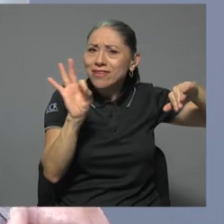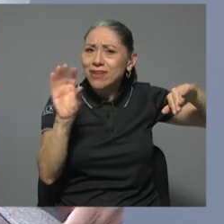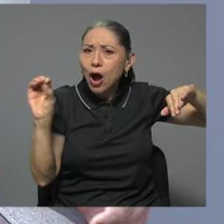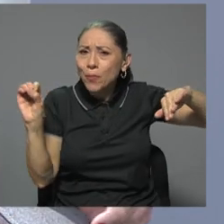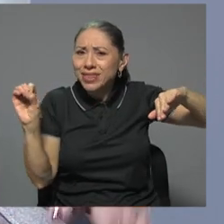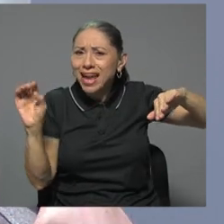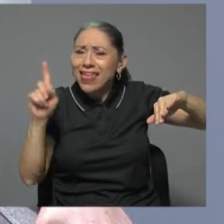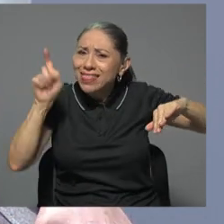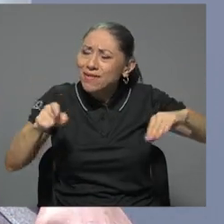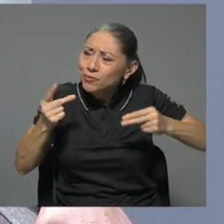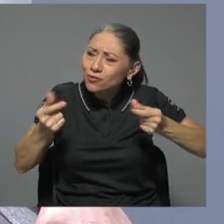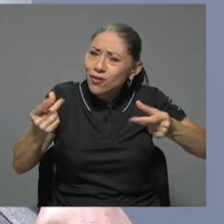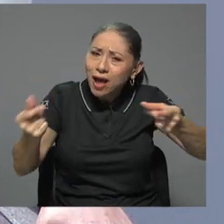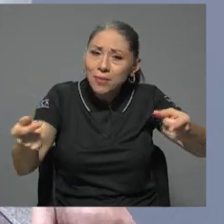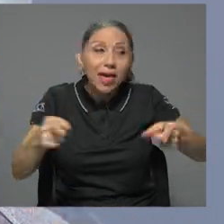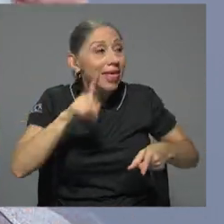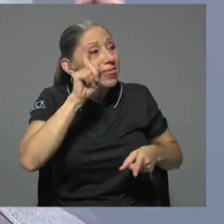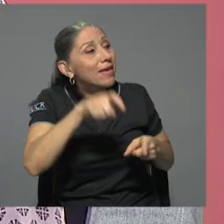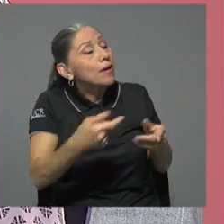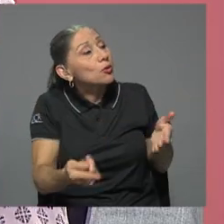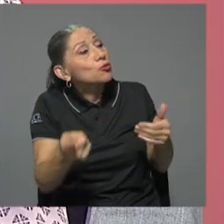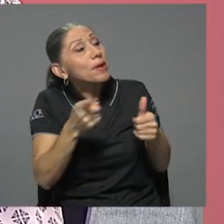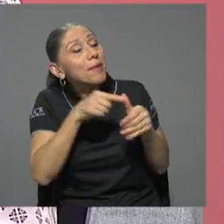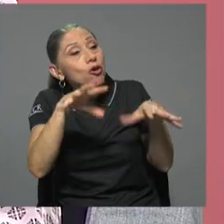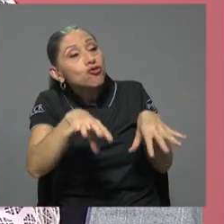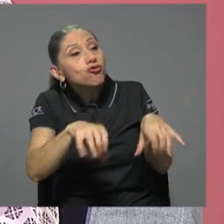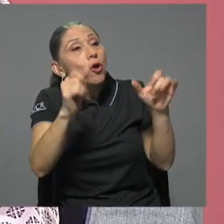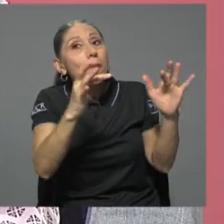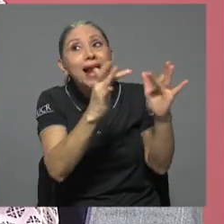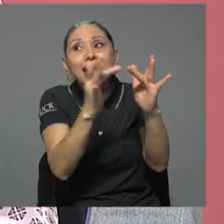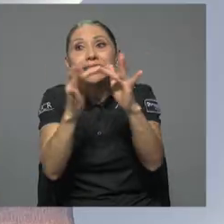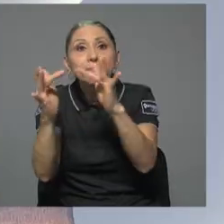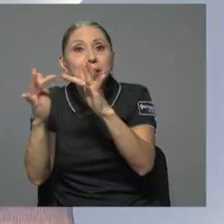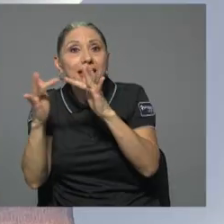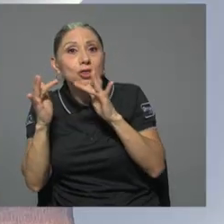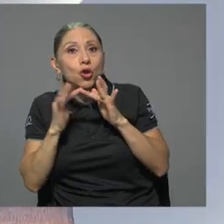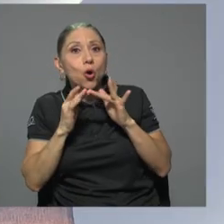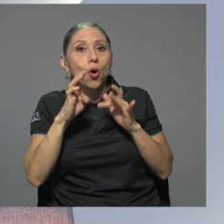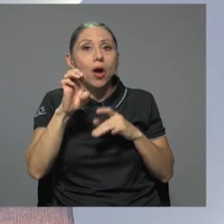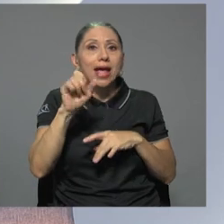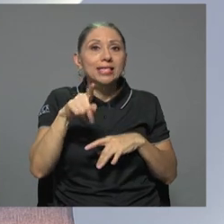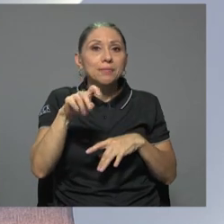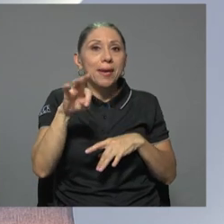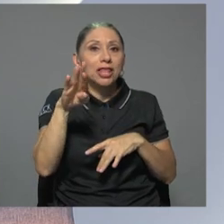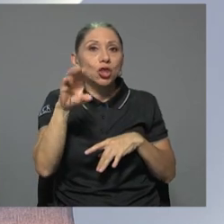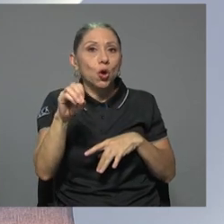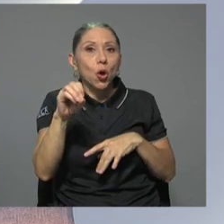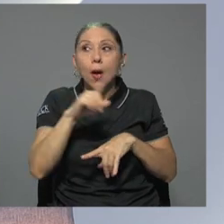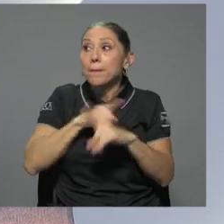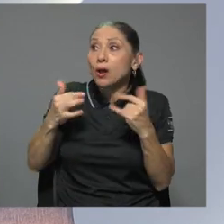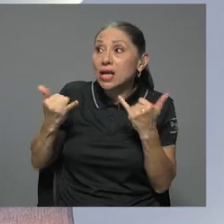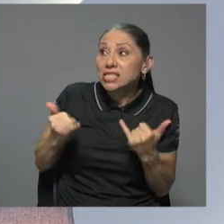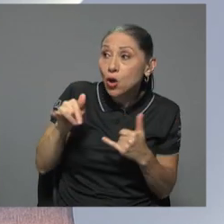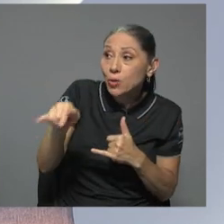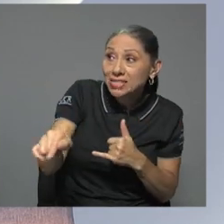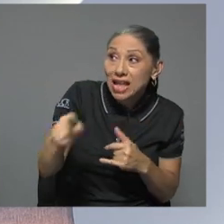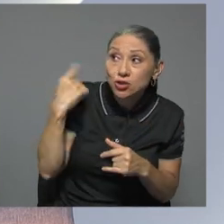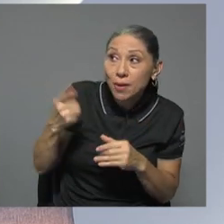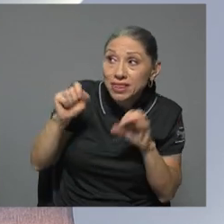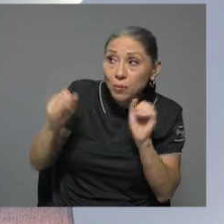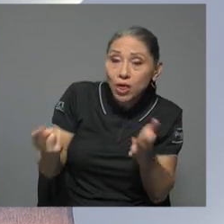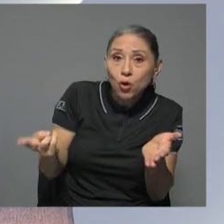tener nosotros permite a dar eso dentro quiero decir esta ellos sólo pueden contratar con nosotros